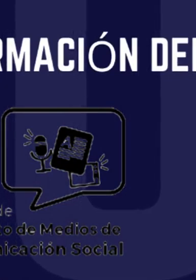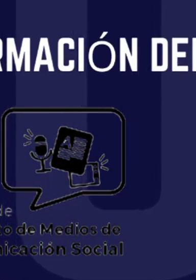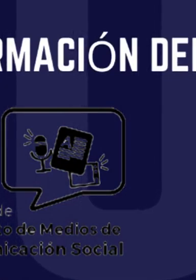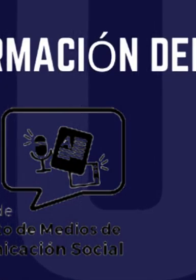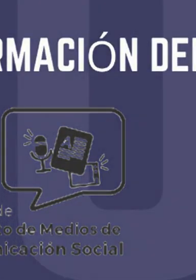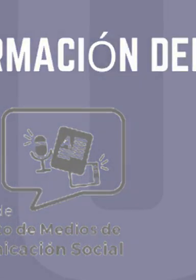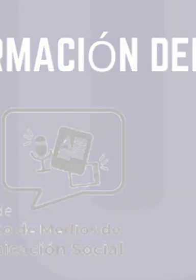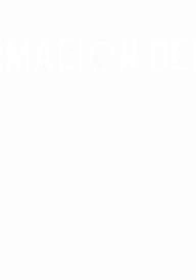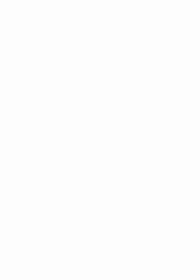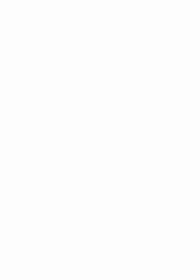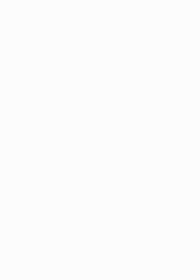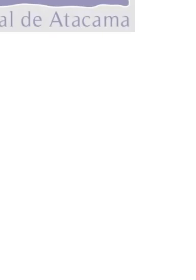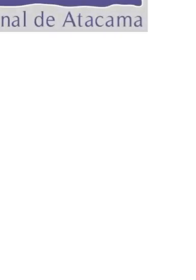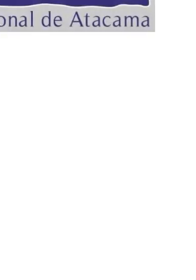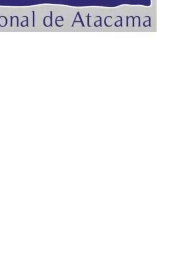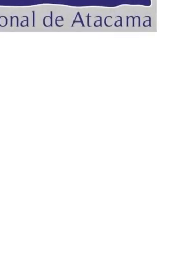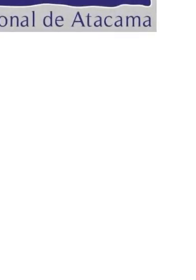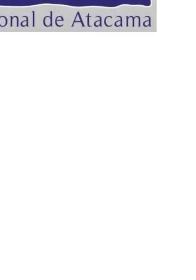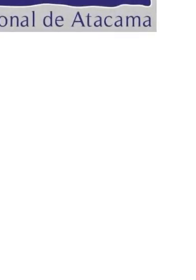¡Gracias!